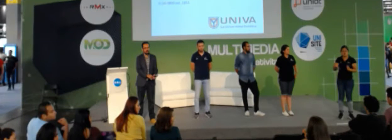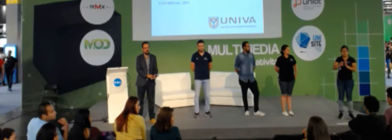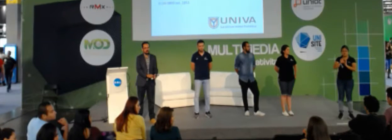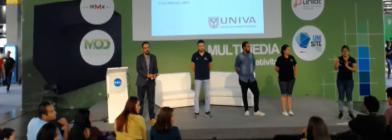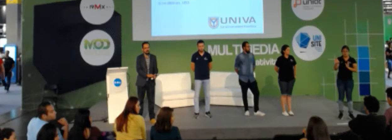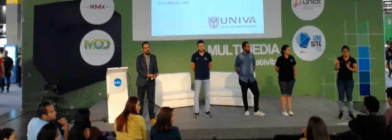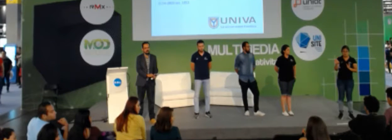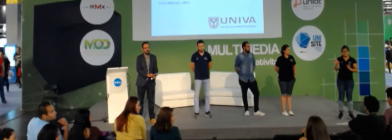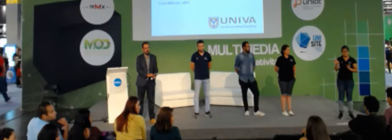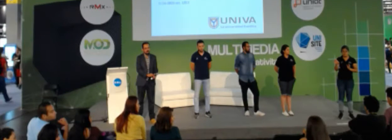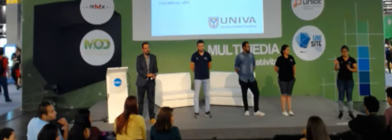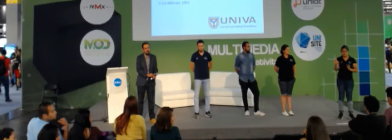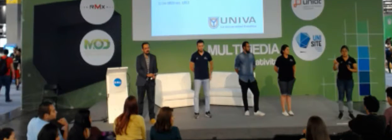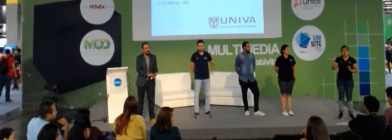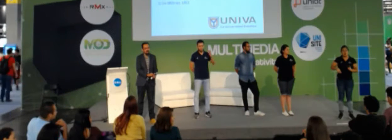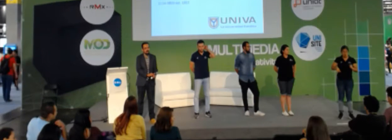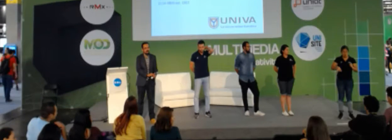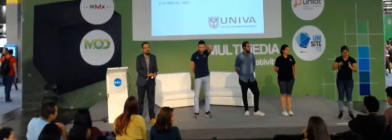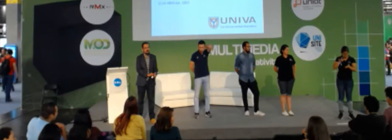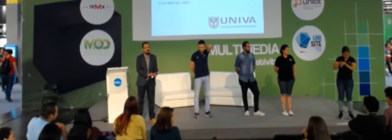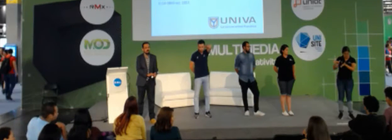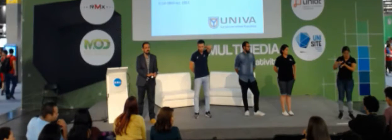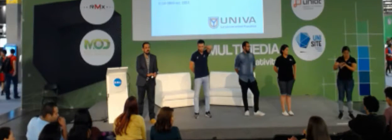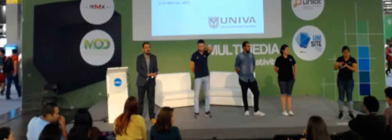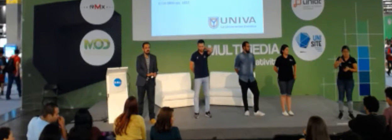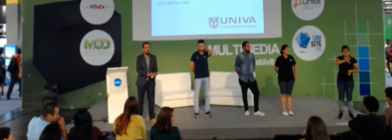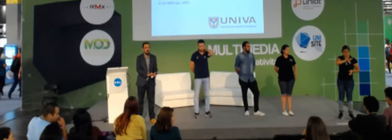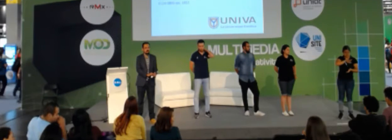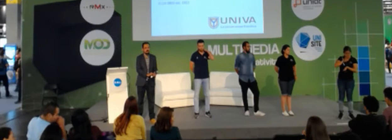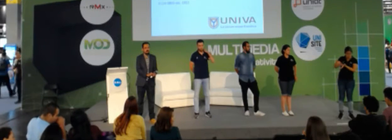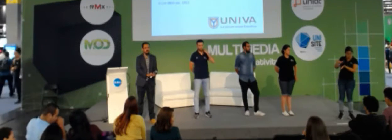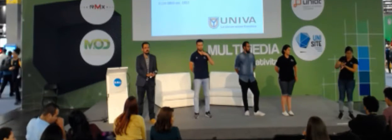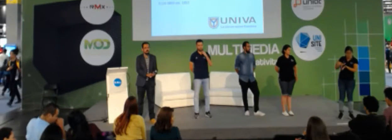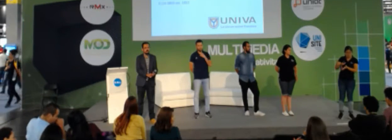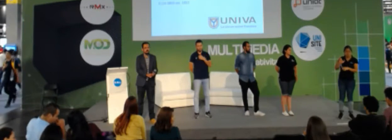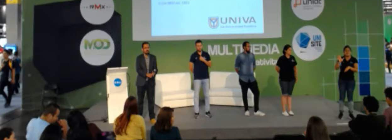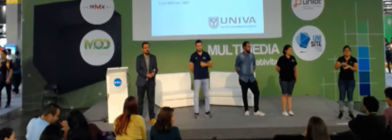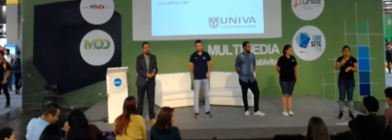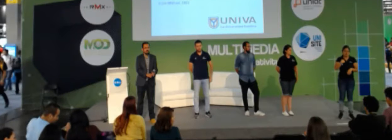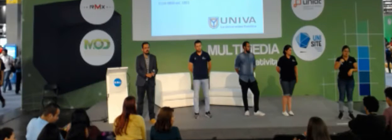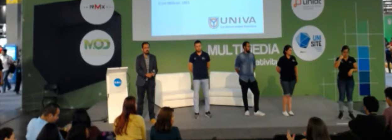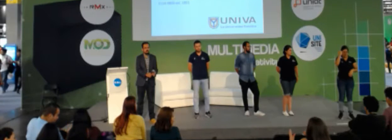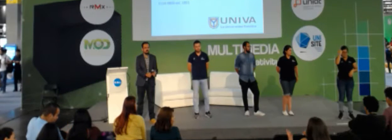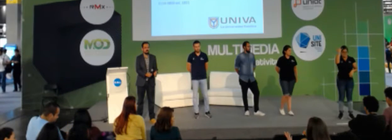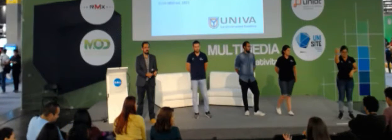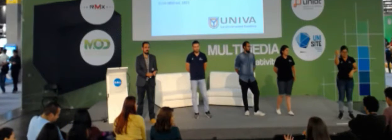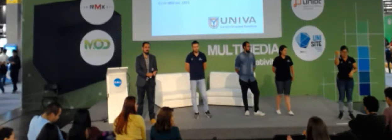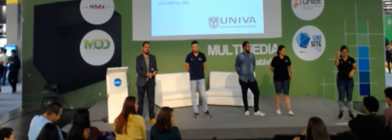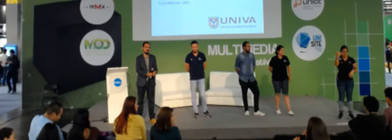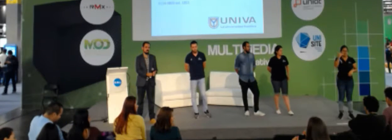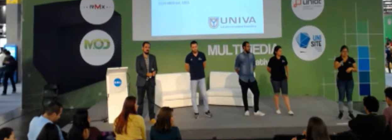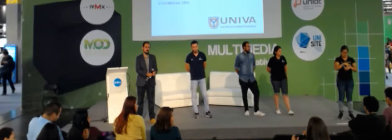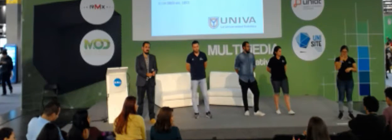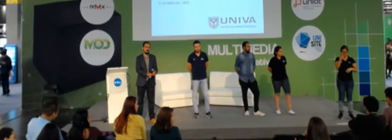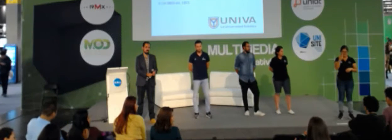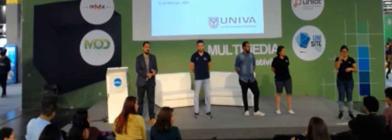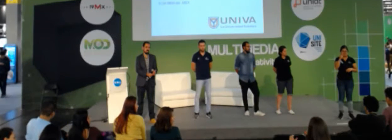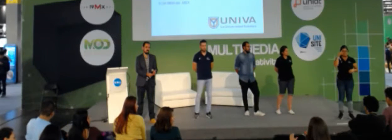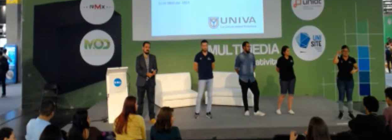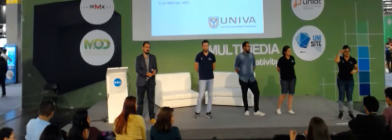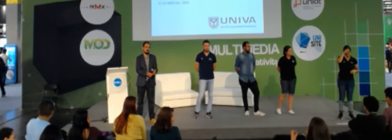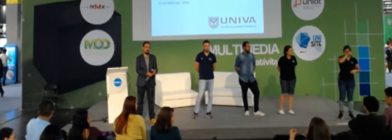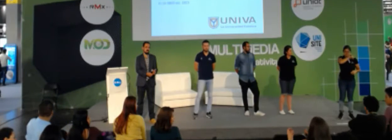nivel gobierno, inversión privada, para este tipo de cosas? Porque me imagino que precisamente por el tema de la complejidad